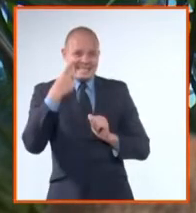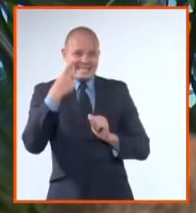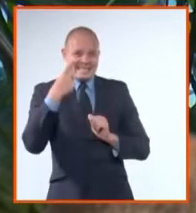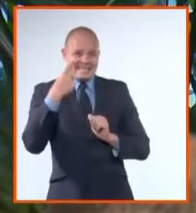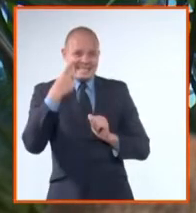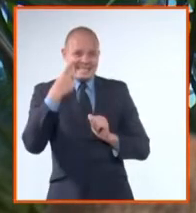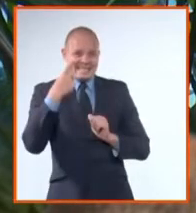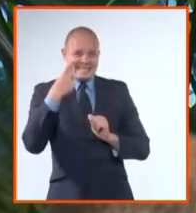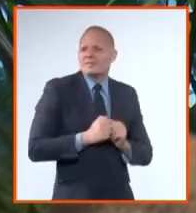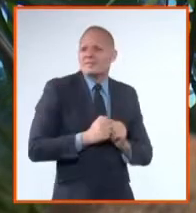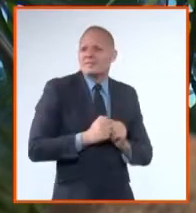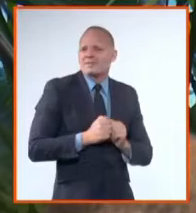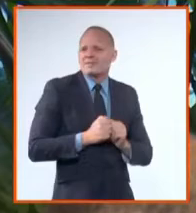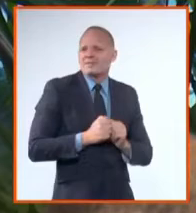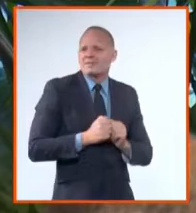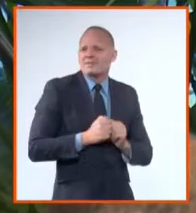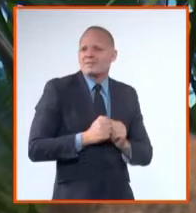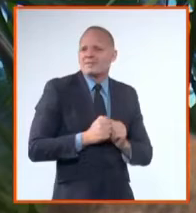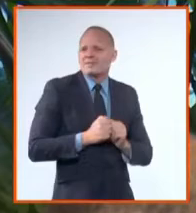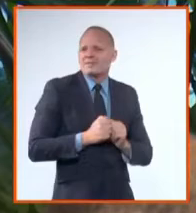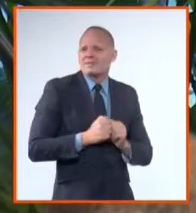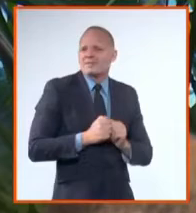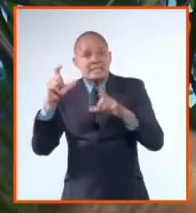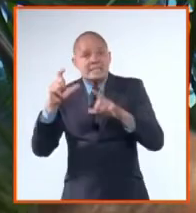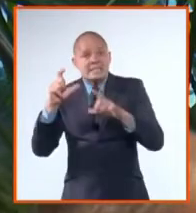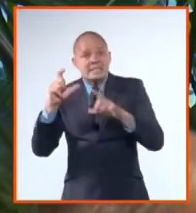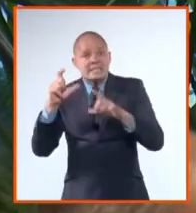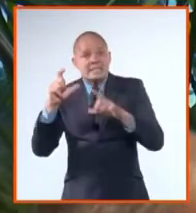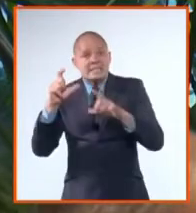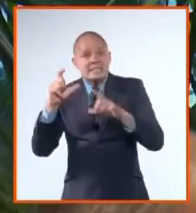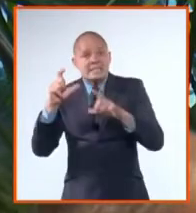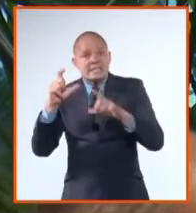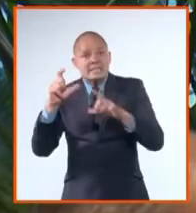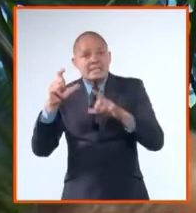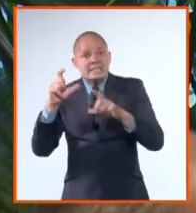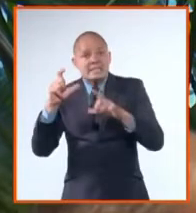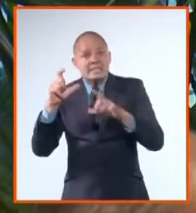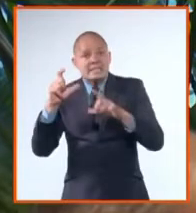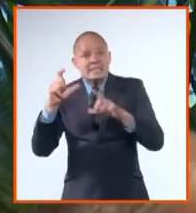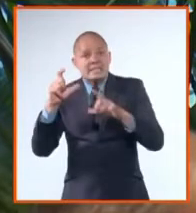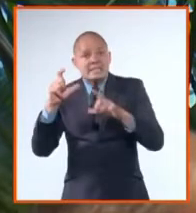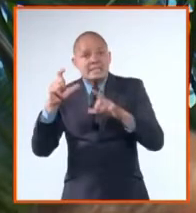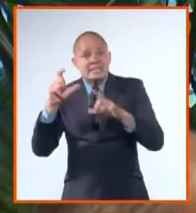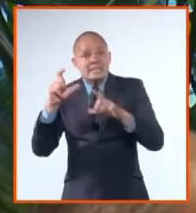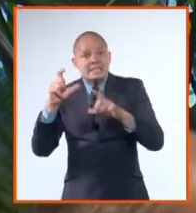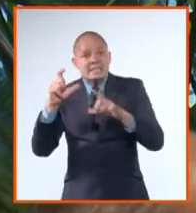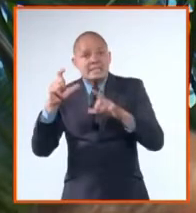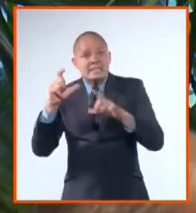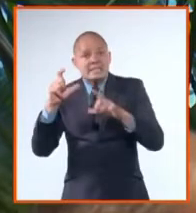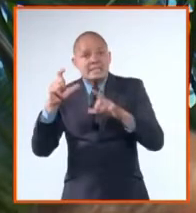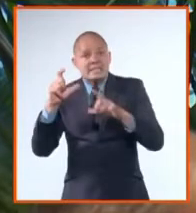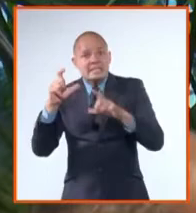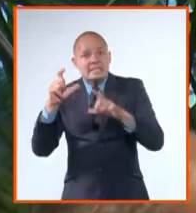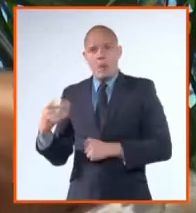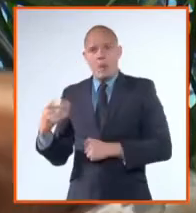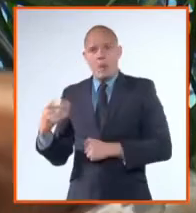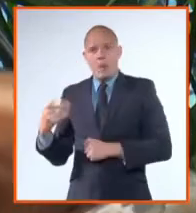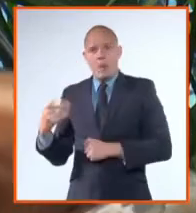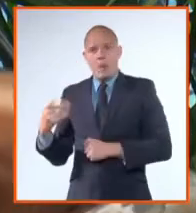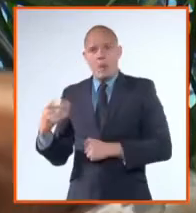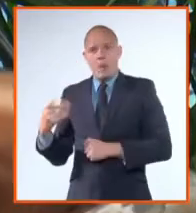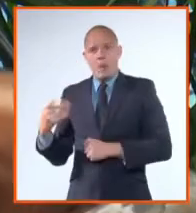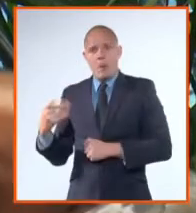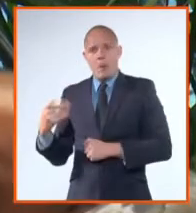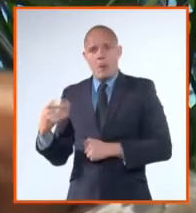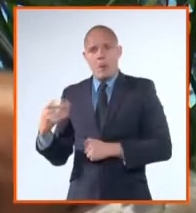resolviéramos por pedazos, por partes, como pedacitos, como usted a veces expresa, tenemos el reto